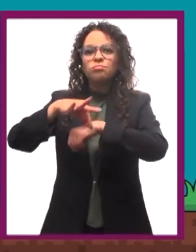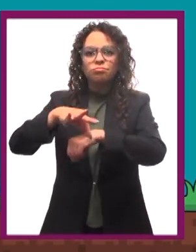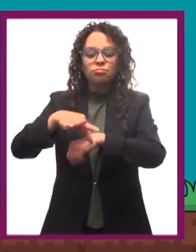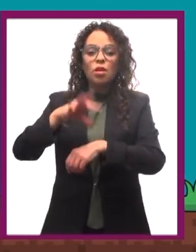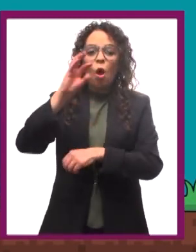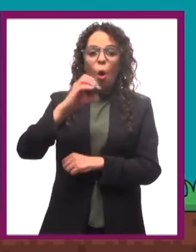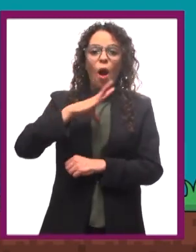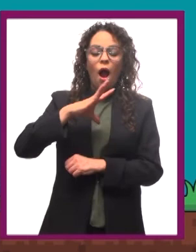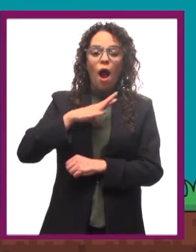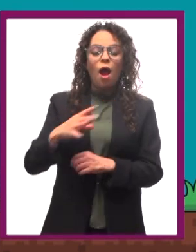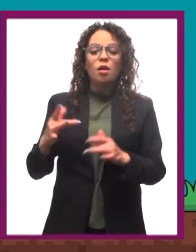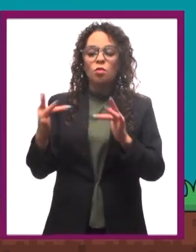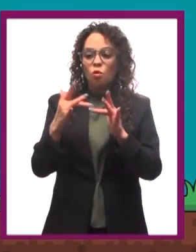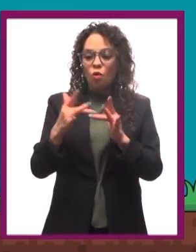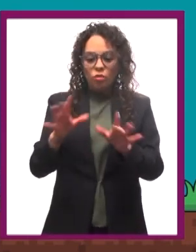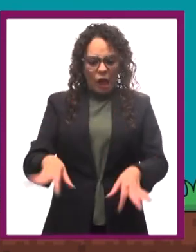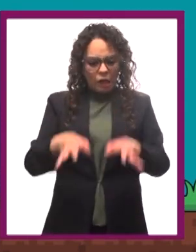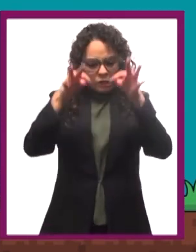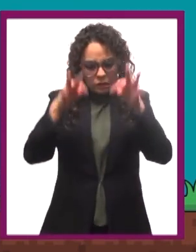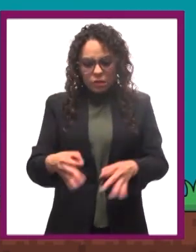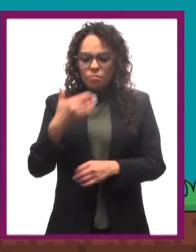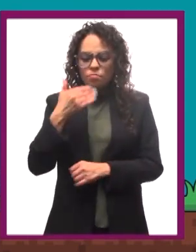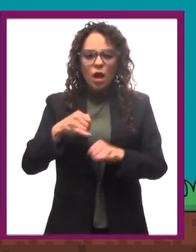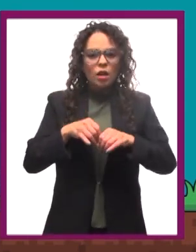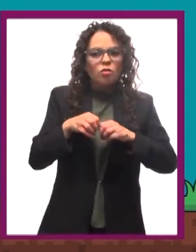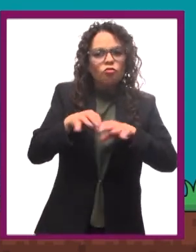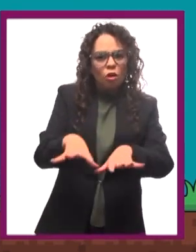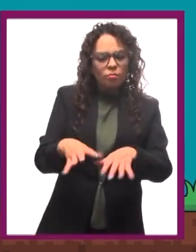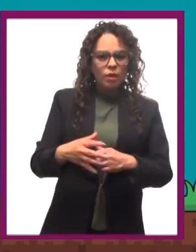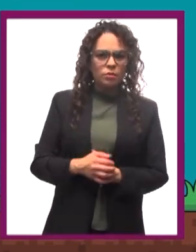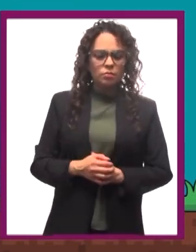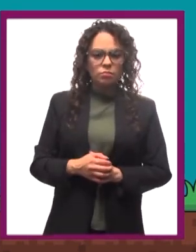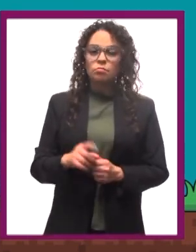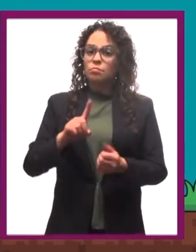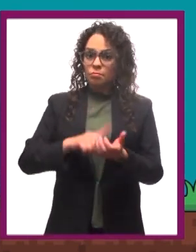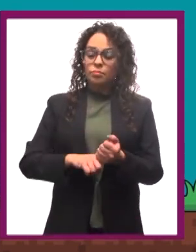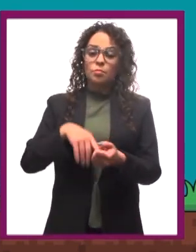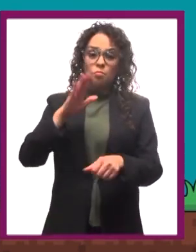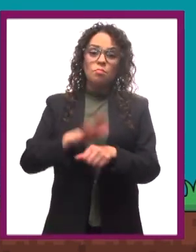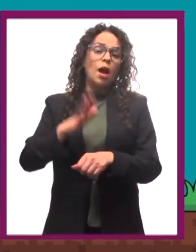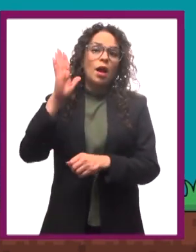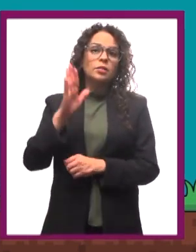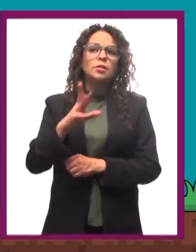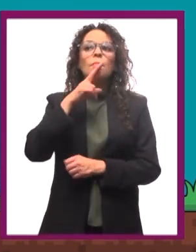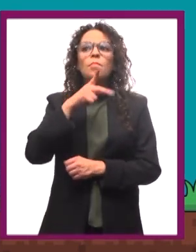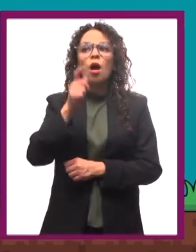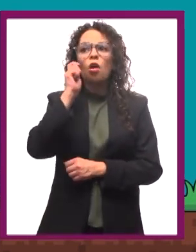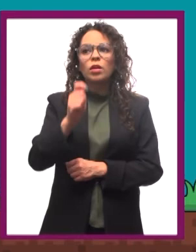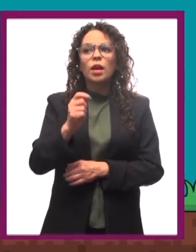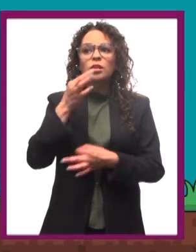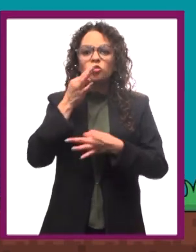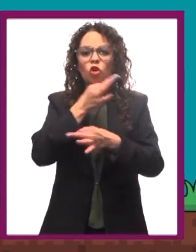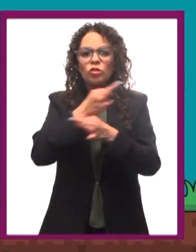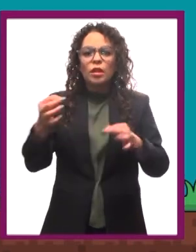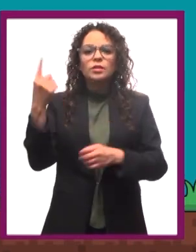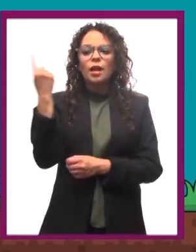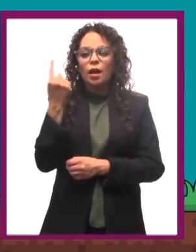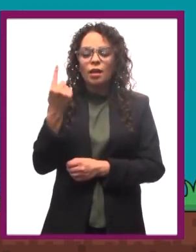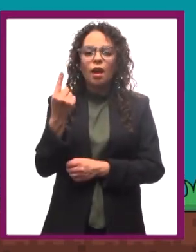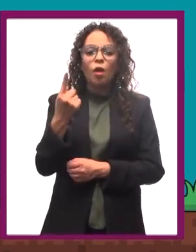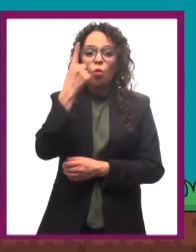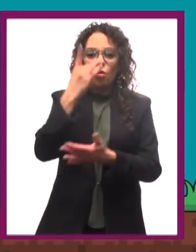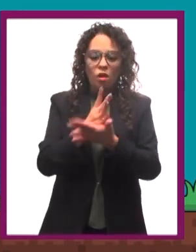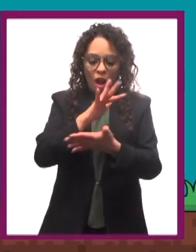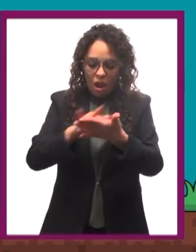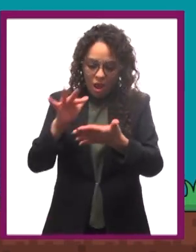primera persona o podemos interactuar con información real y nos va a llegar de una forma, pues quizá mucho más la noticia que si nada más